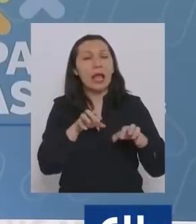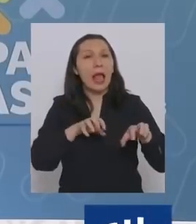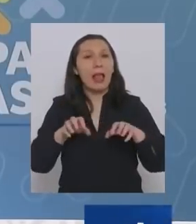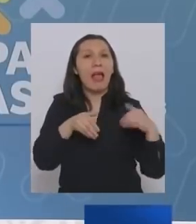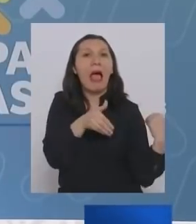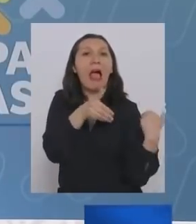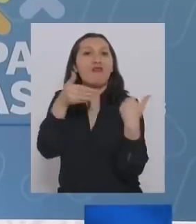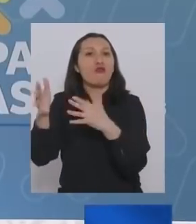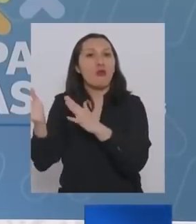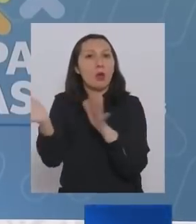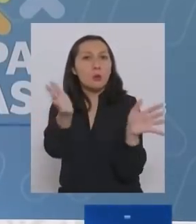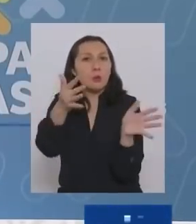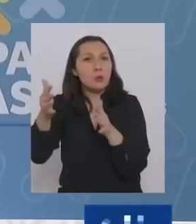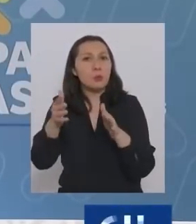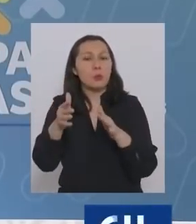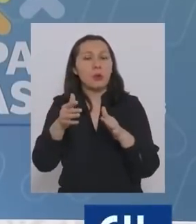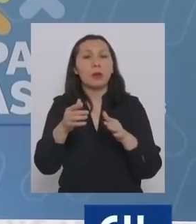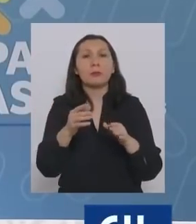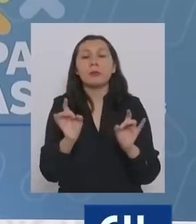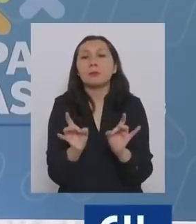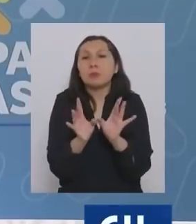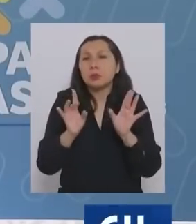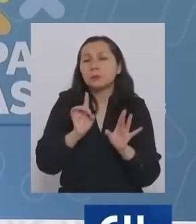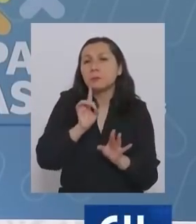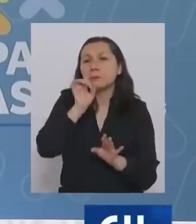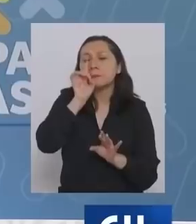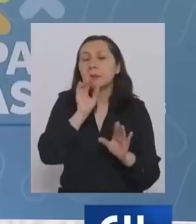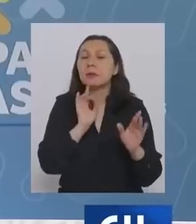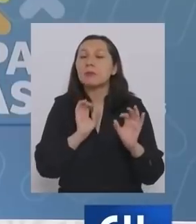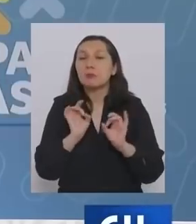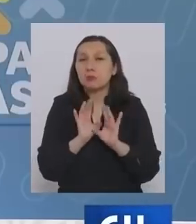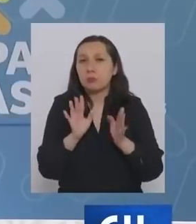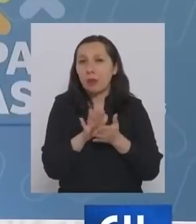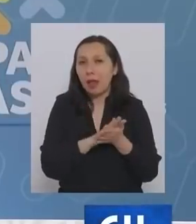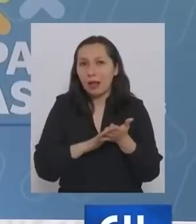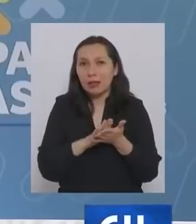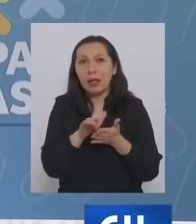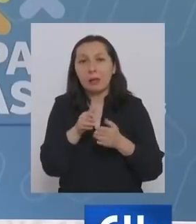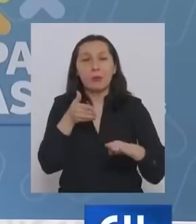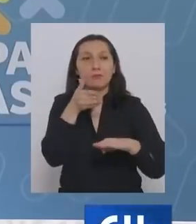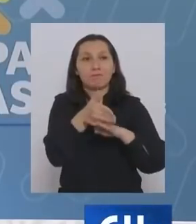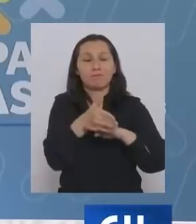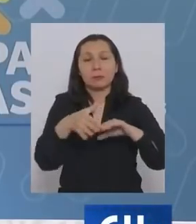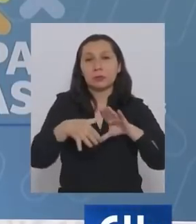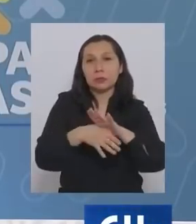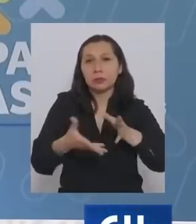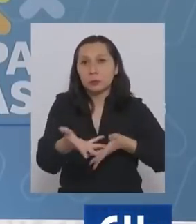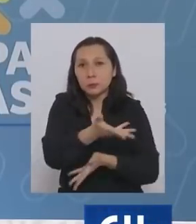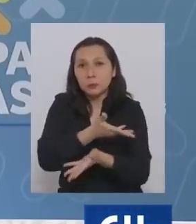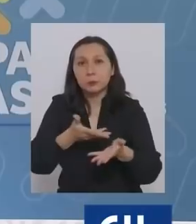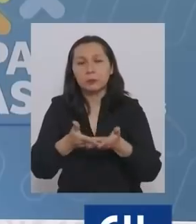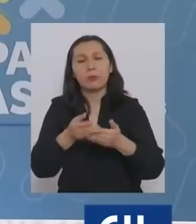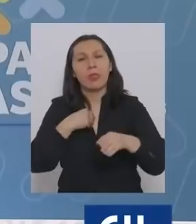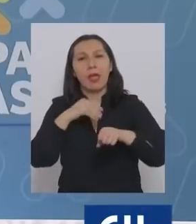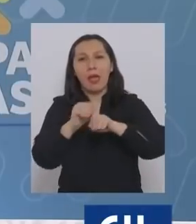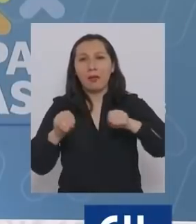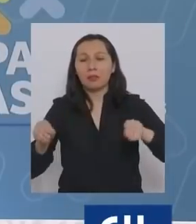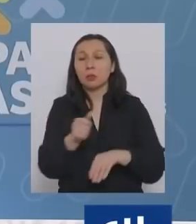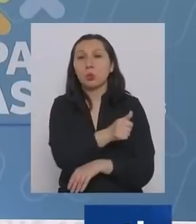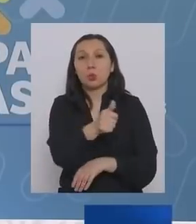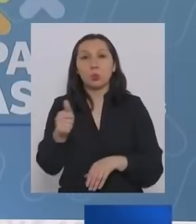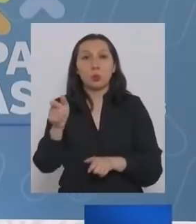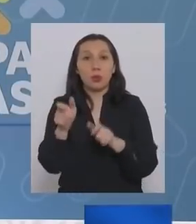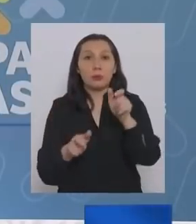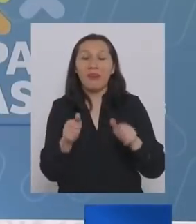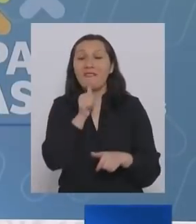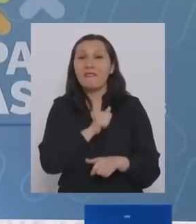al aire libre, se testeen preventivamente cuando participen en actividades sociales. Hago el llamado a todos los que